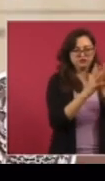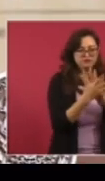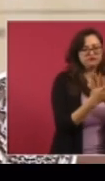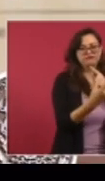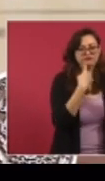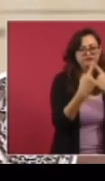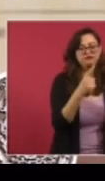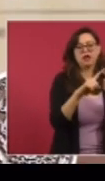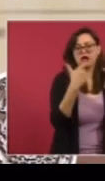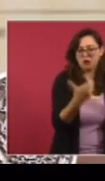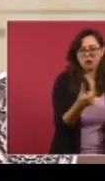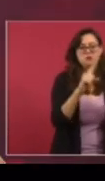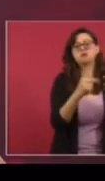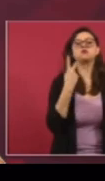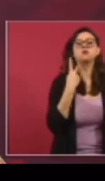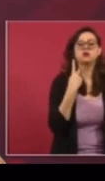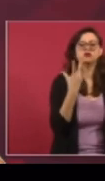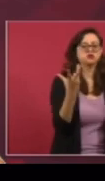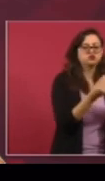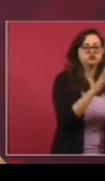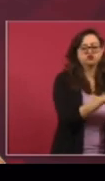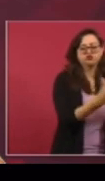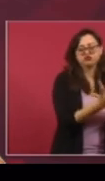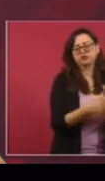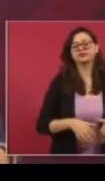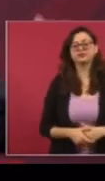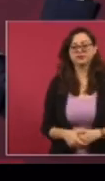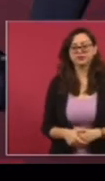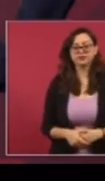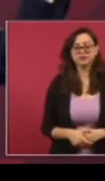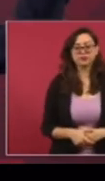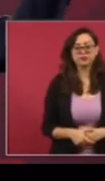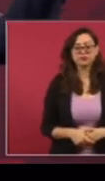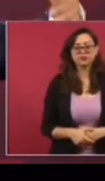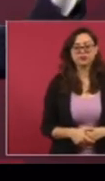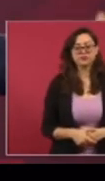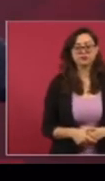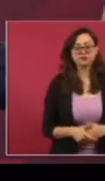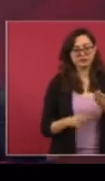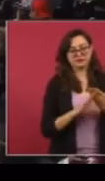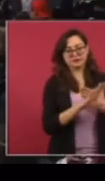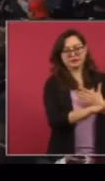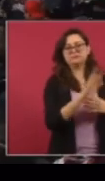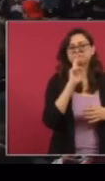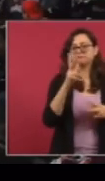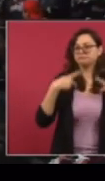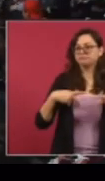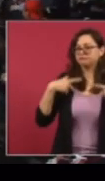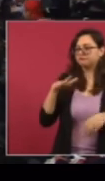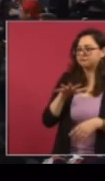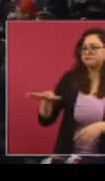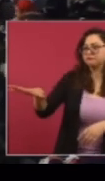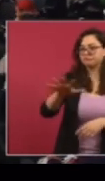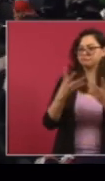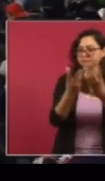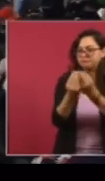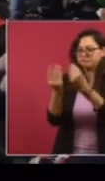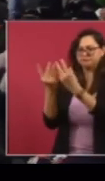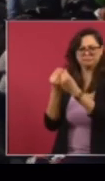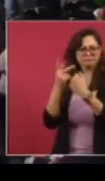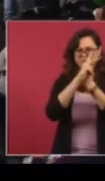que todos tengamos mejores sueldos Pues nada que ese dinero se está usando Para apoyar